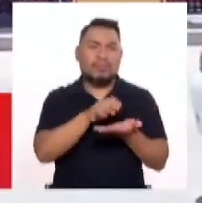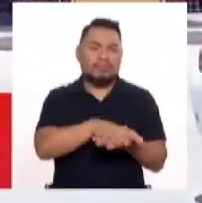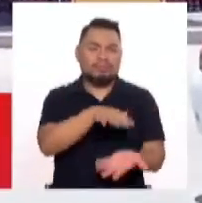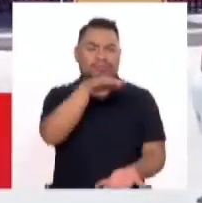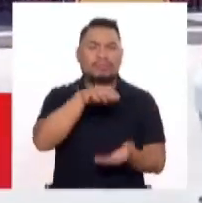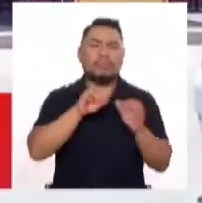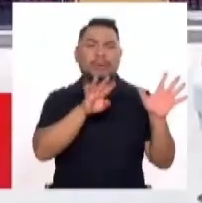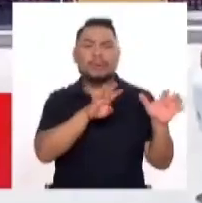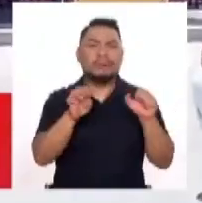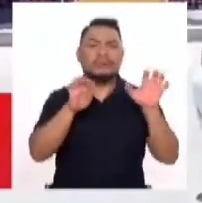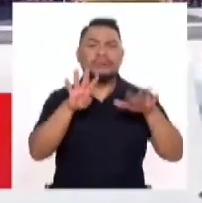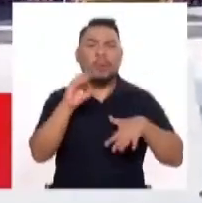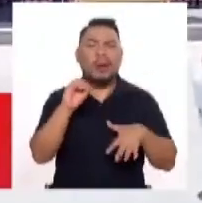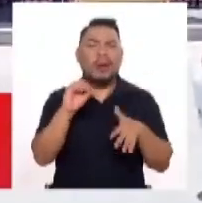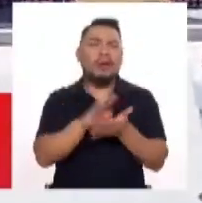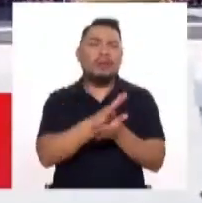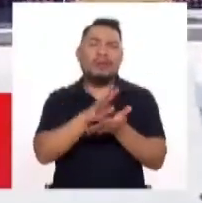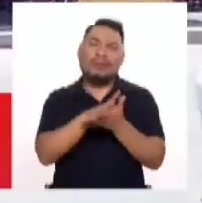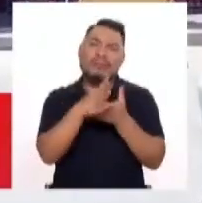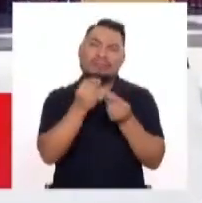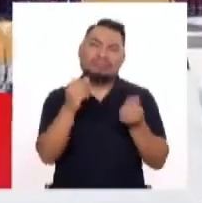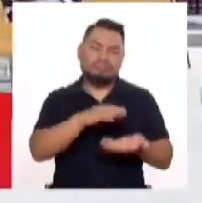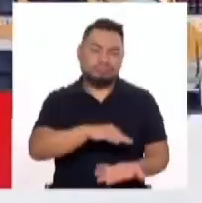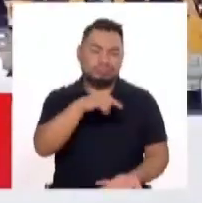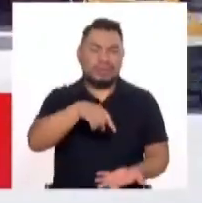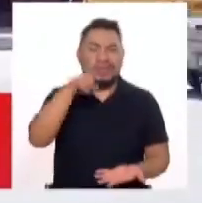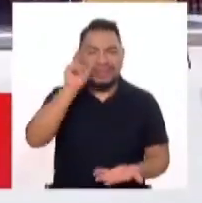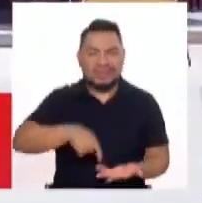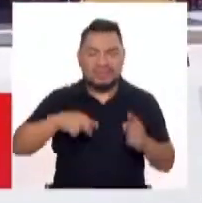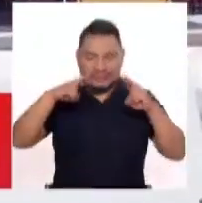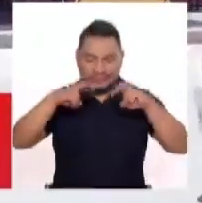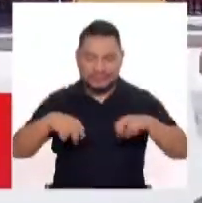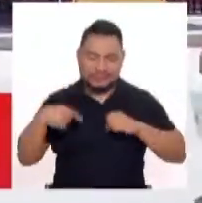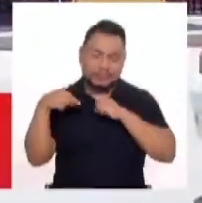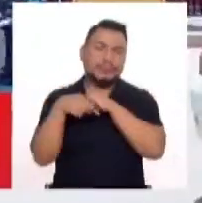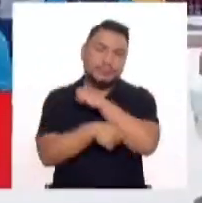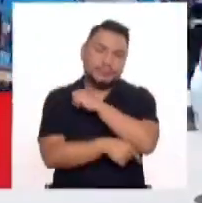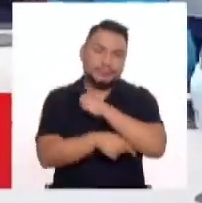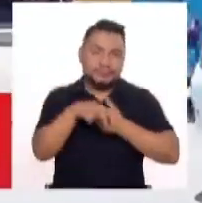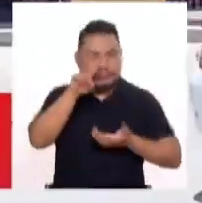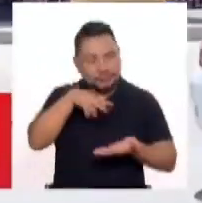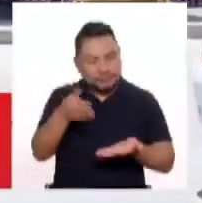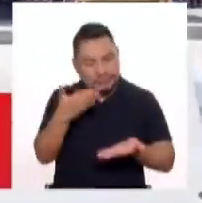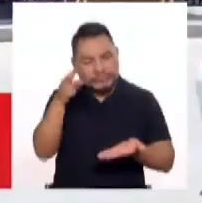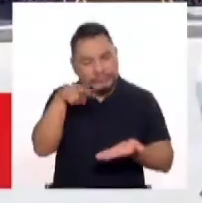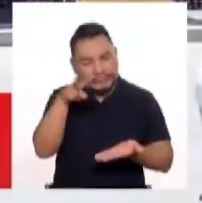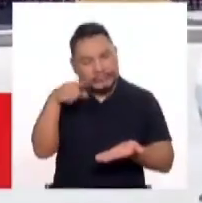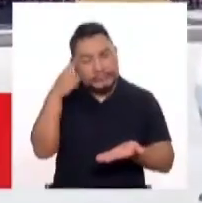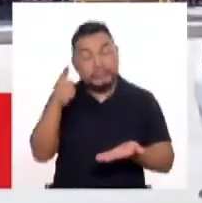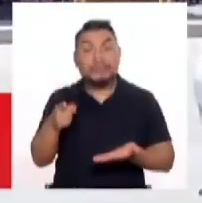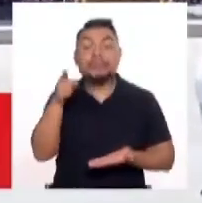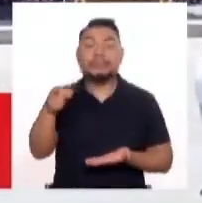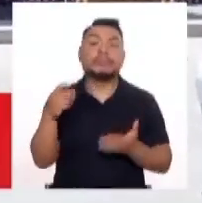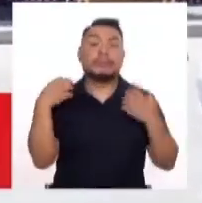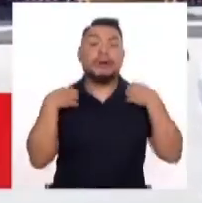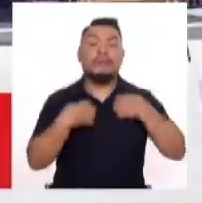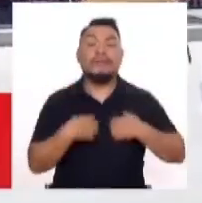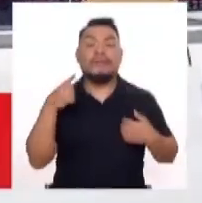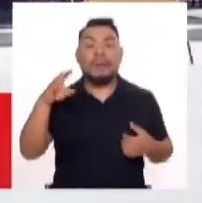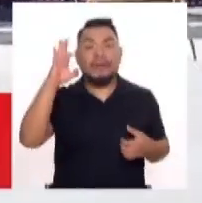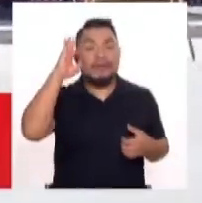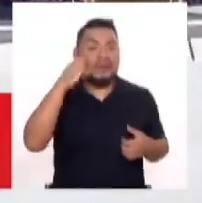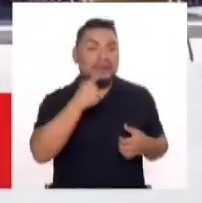de 990 hojas debe de ser analizado de manera exhaustiva. Por su parte, la defensa legal de